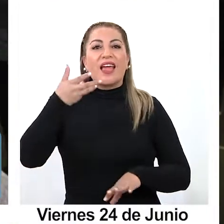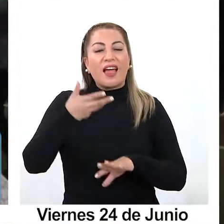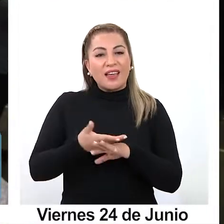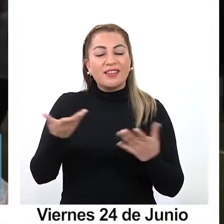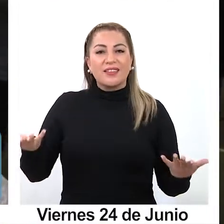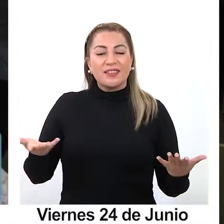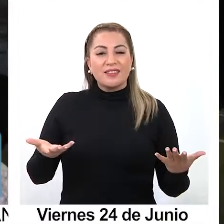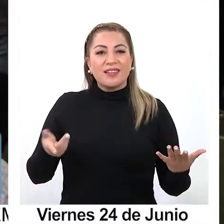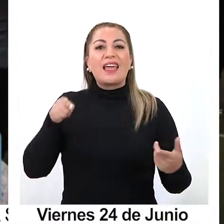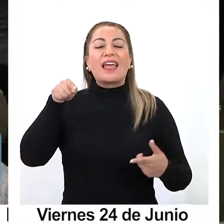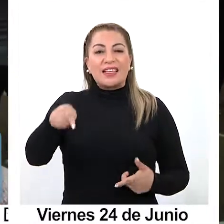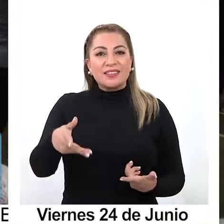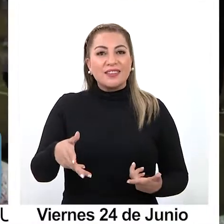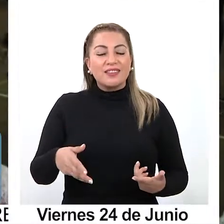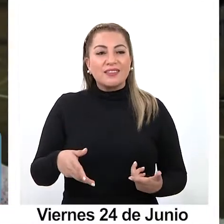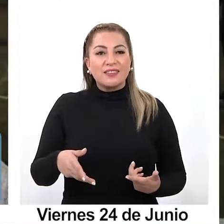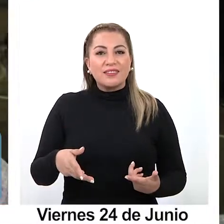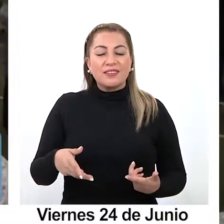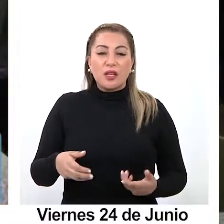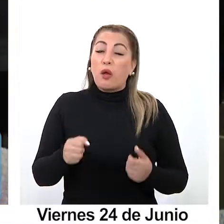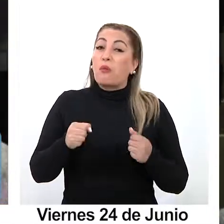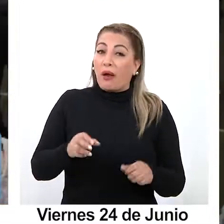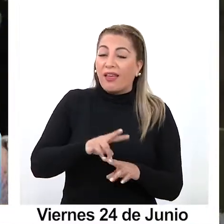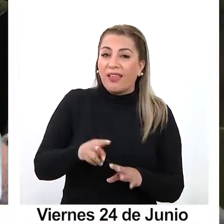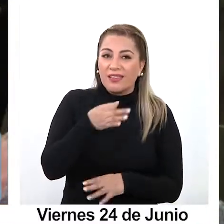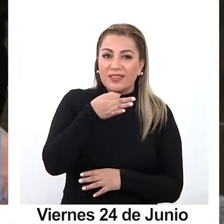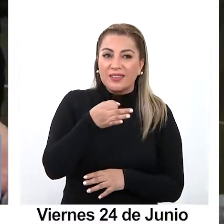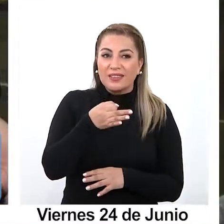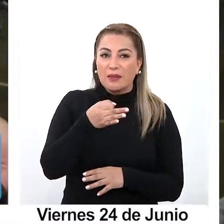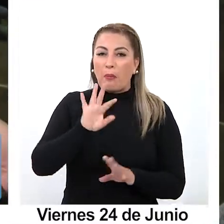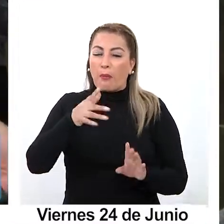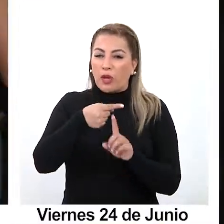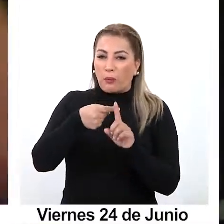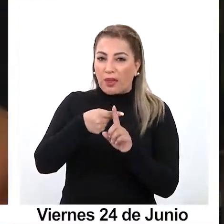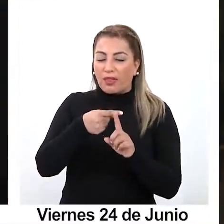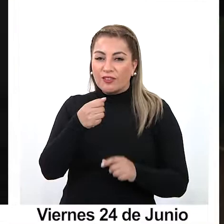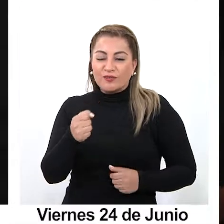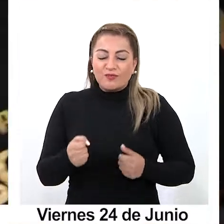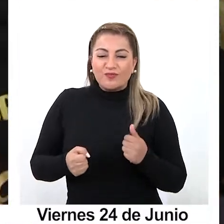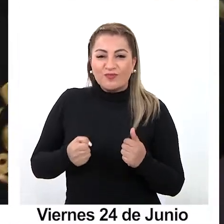hay en la salsa y bueno, este nivel es, se podría decir que intermedio.